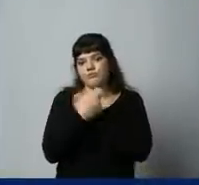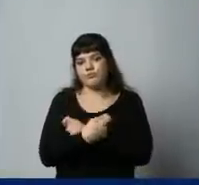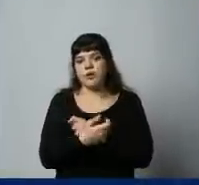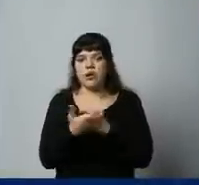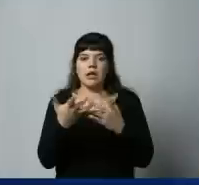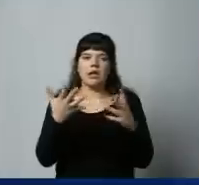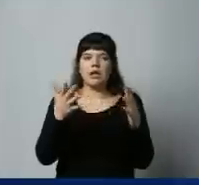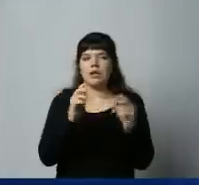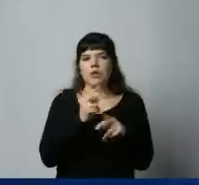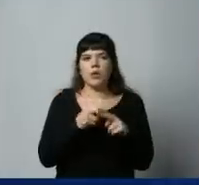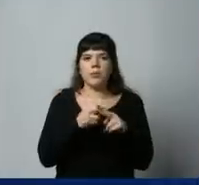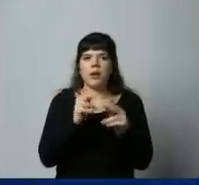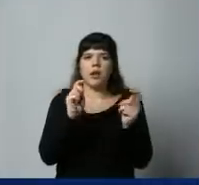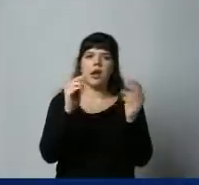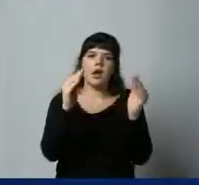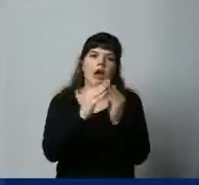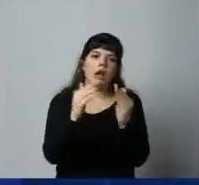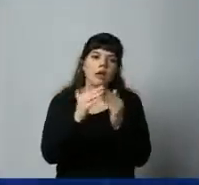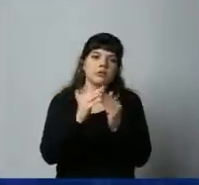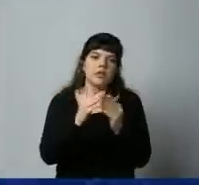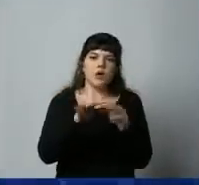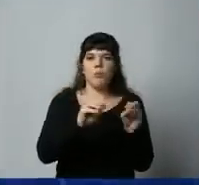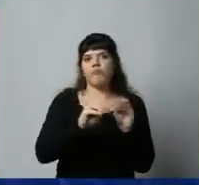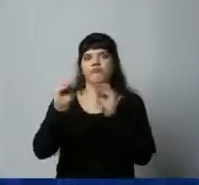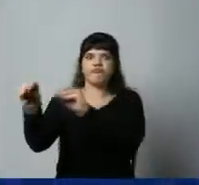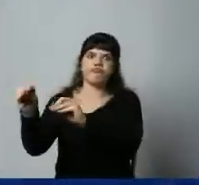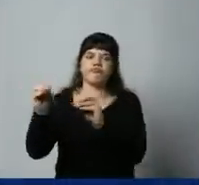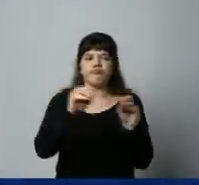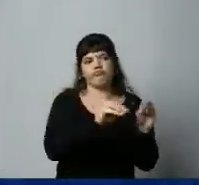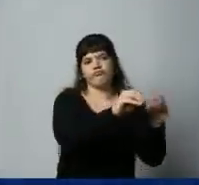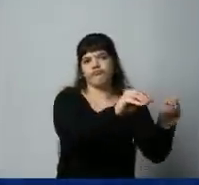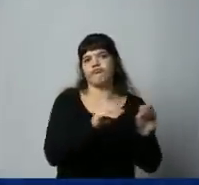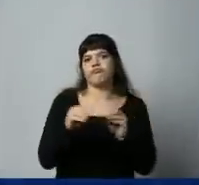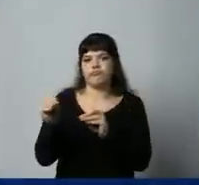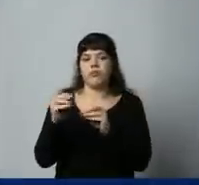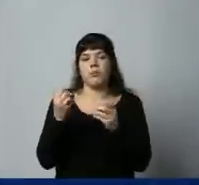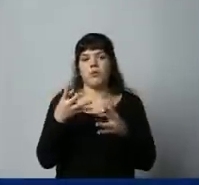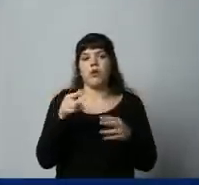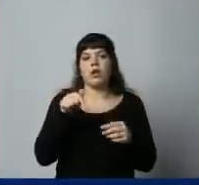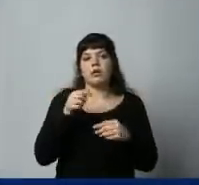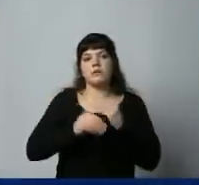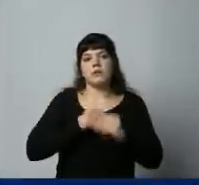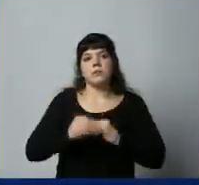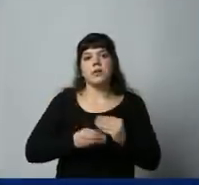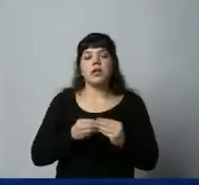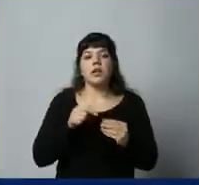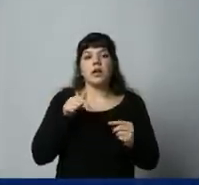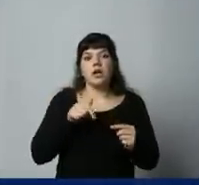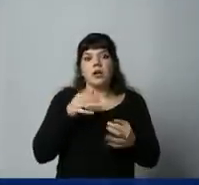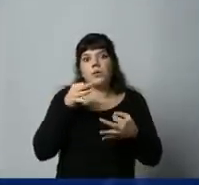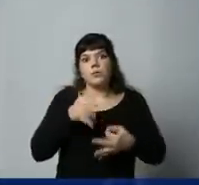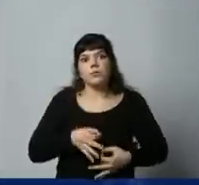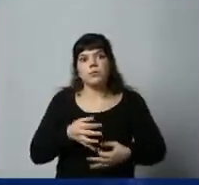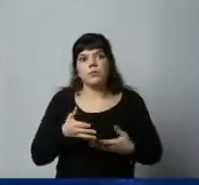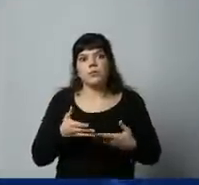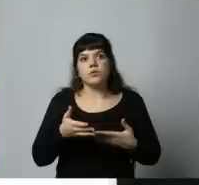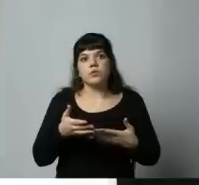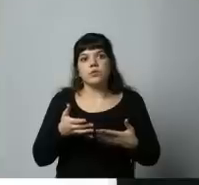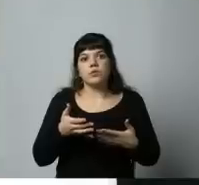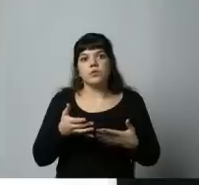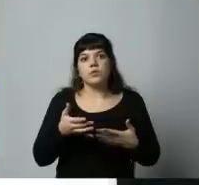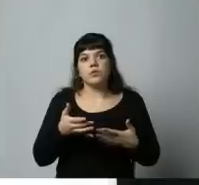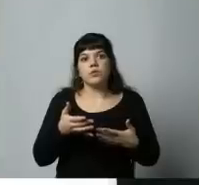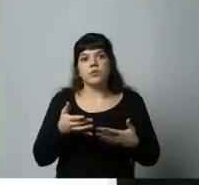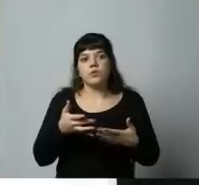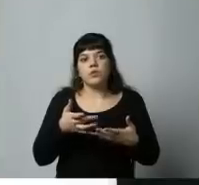la casa transitoria porque estas familias justamente están saliendo no de un en